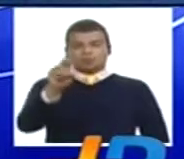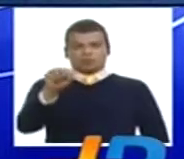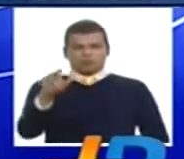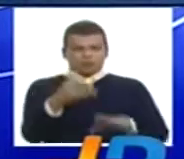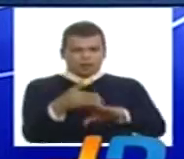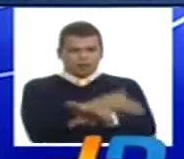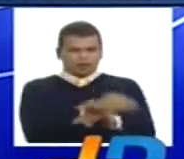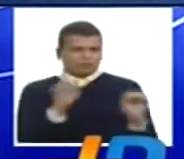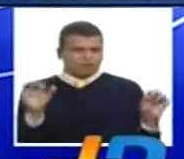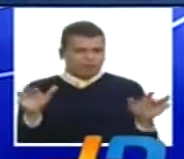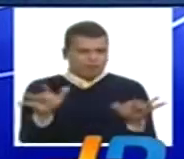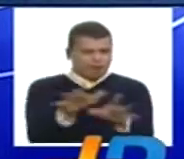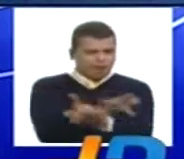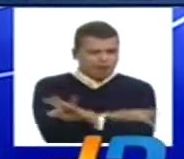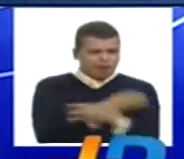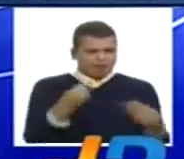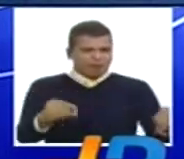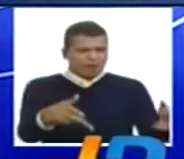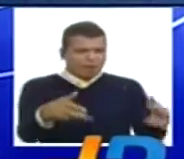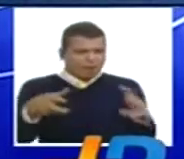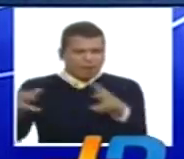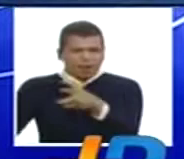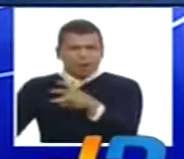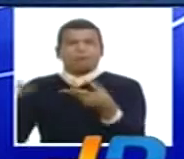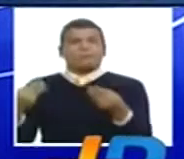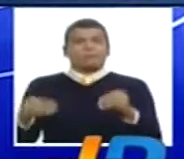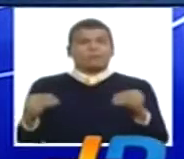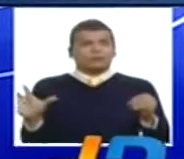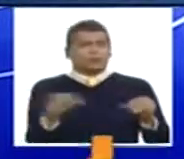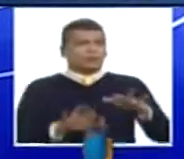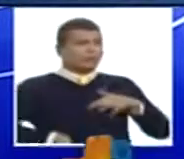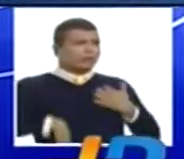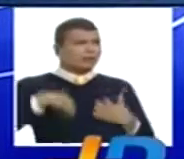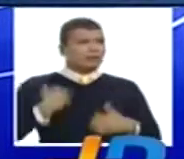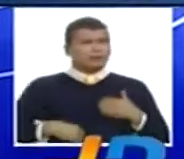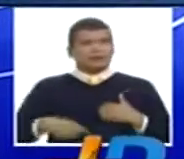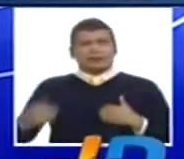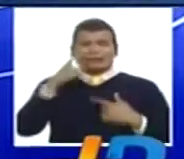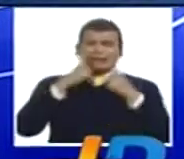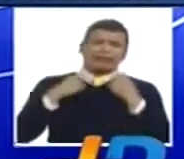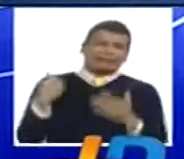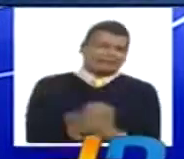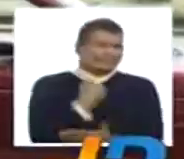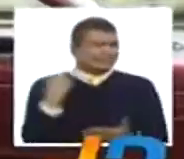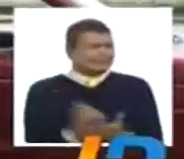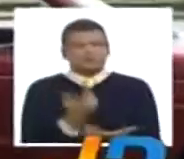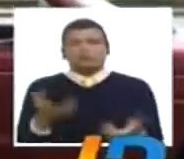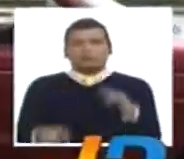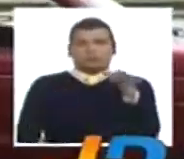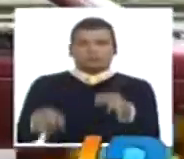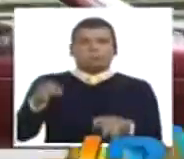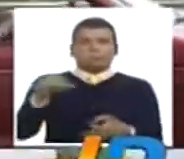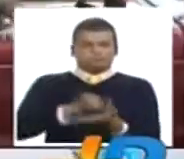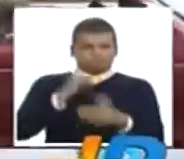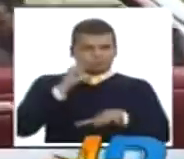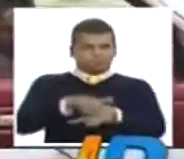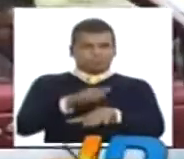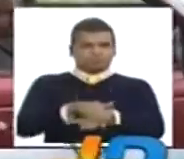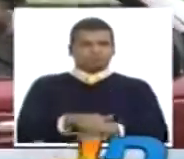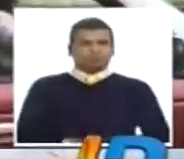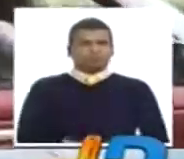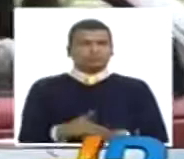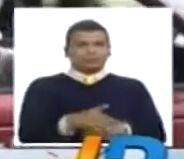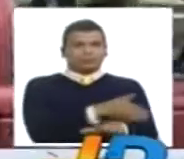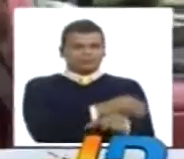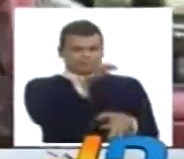a través de extorsiones y crímenes en Tuluá rompió en llanto durante la audiencia de imputación de cargos. Antes de la audiencia de